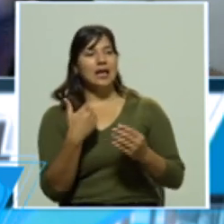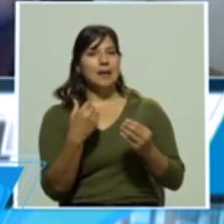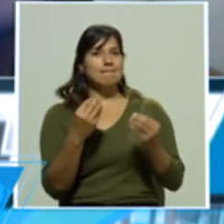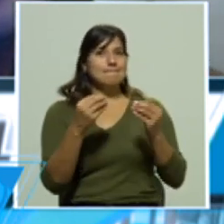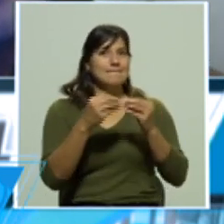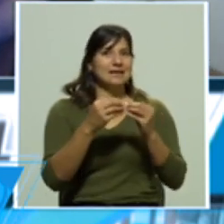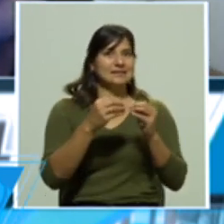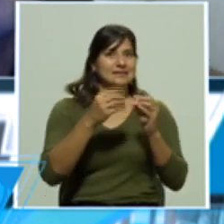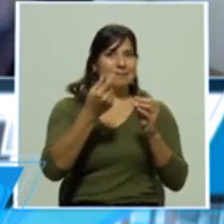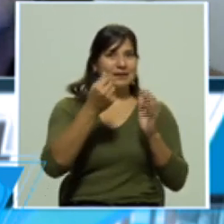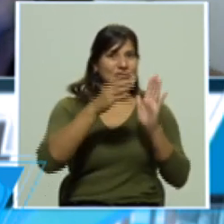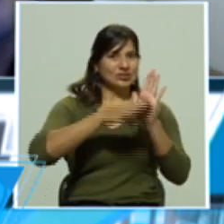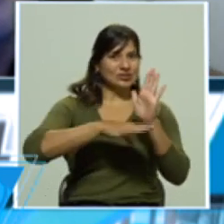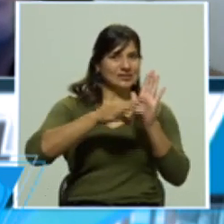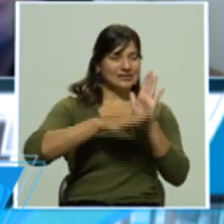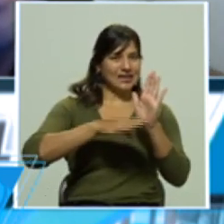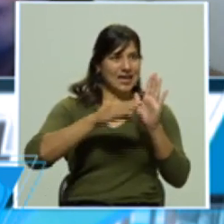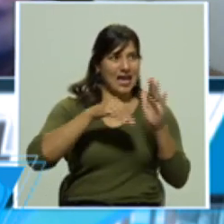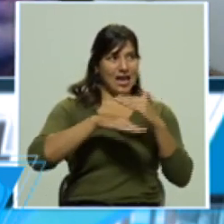el comercio?